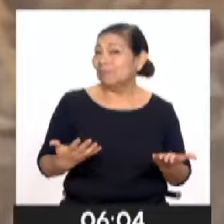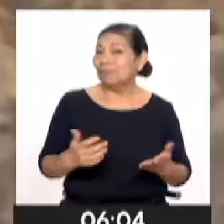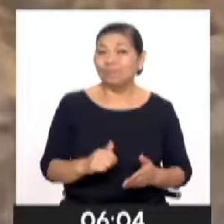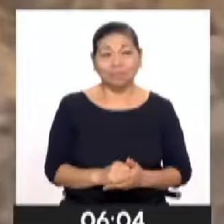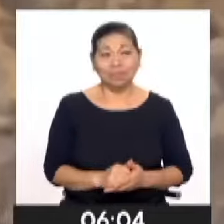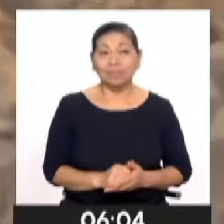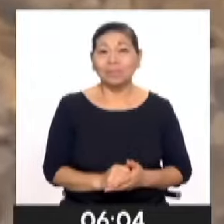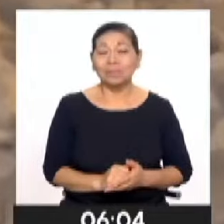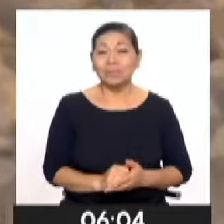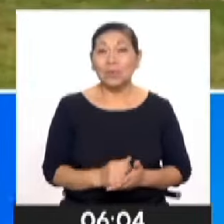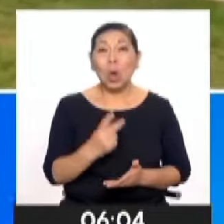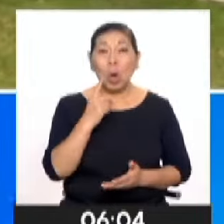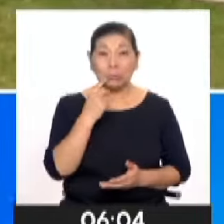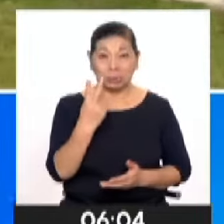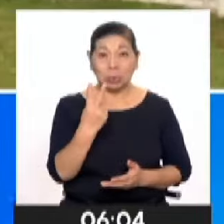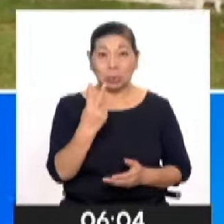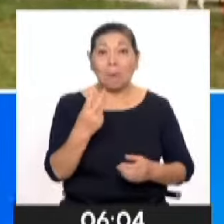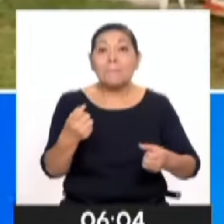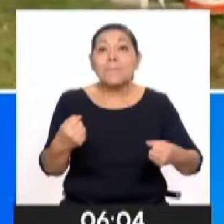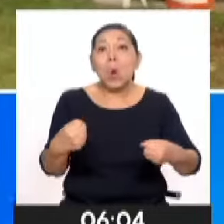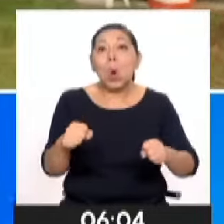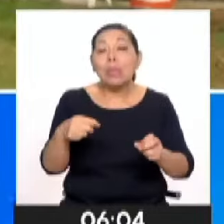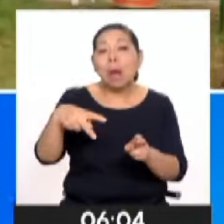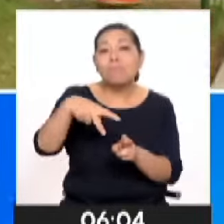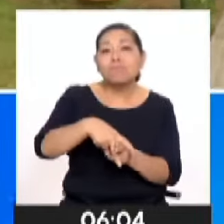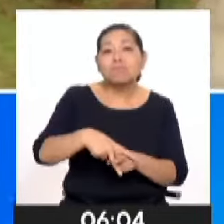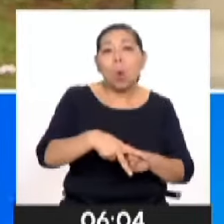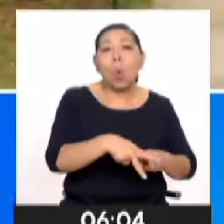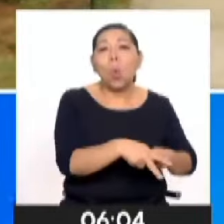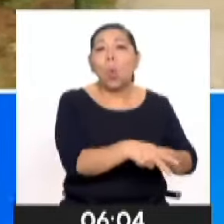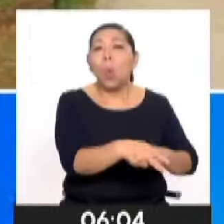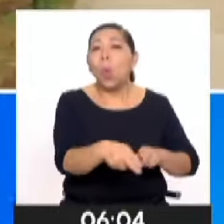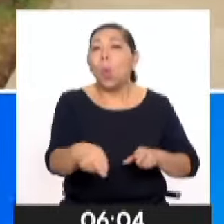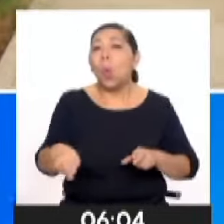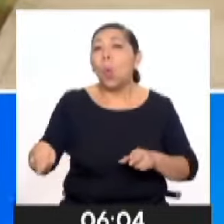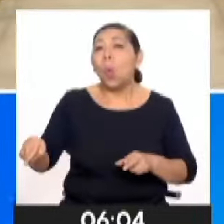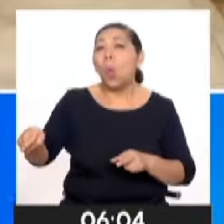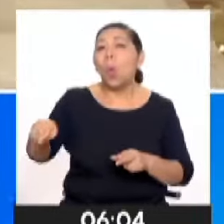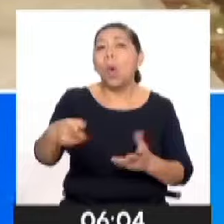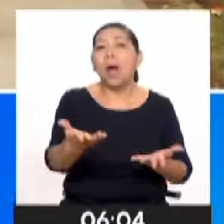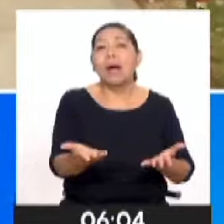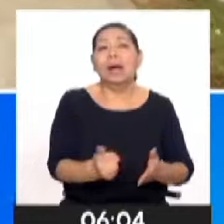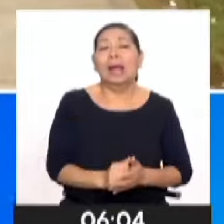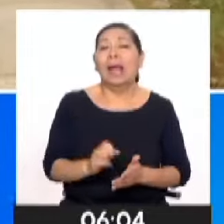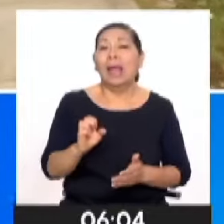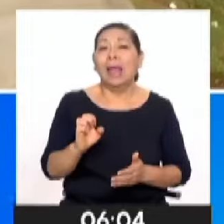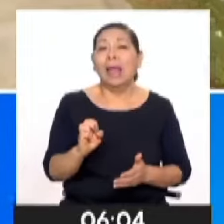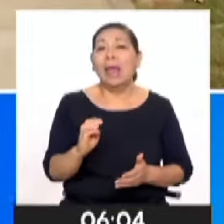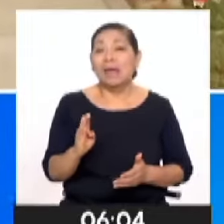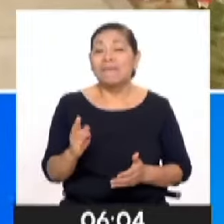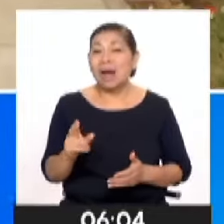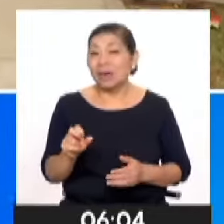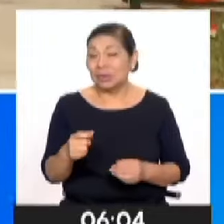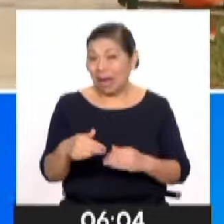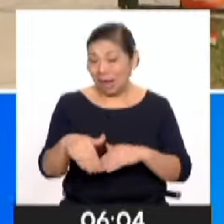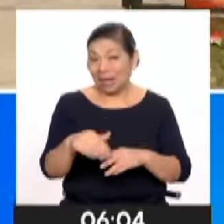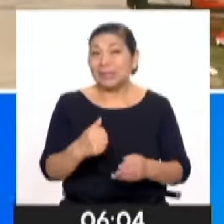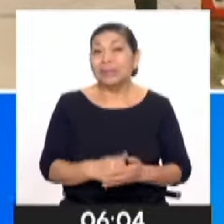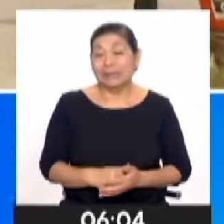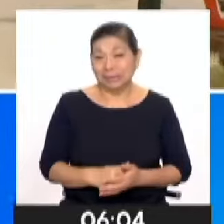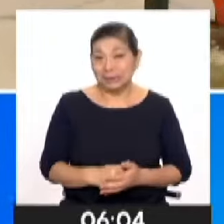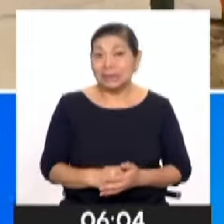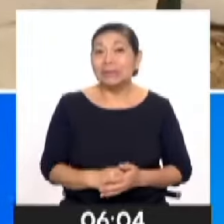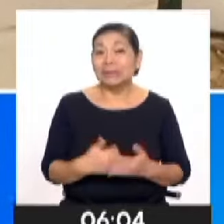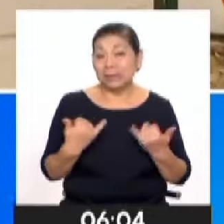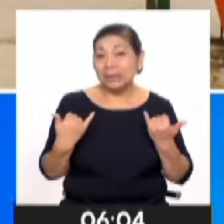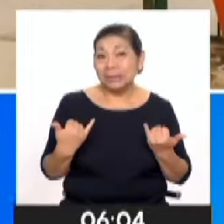los dos sujetos huyen con la moto en dirección hacia en esta calle Los Ébanos ahora cabe recalcar compañeros